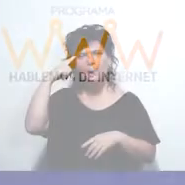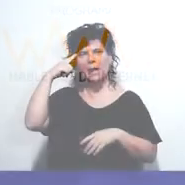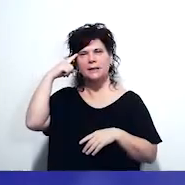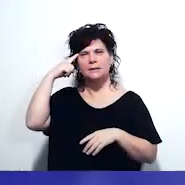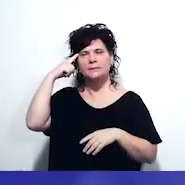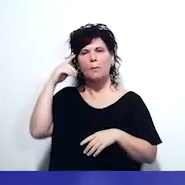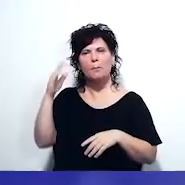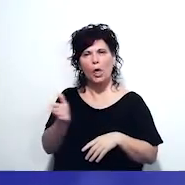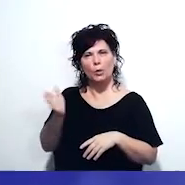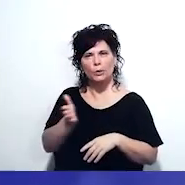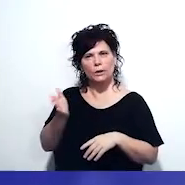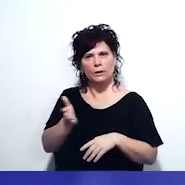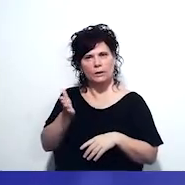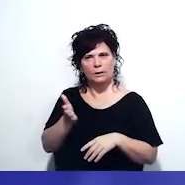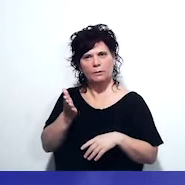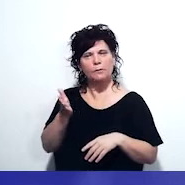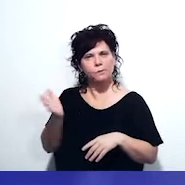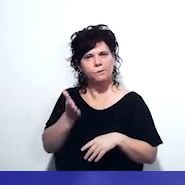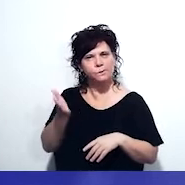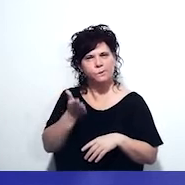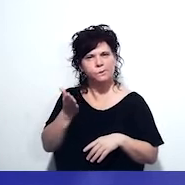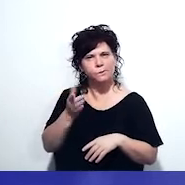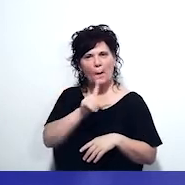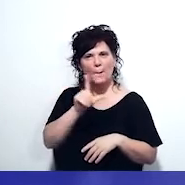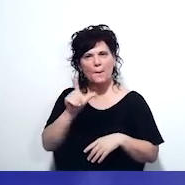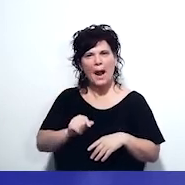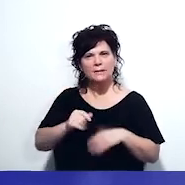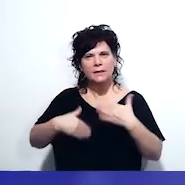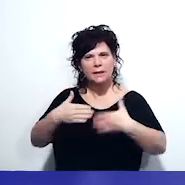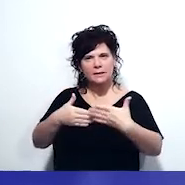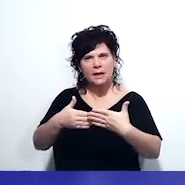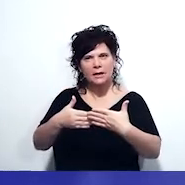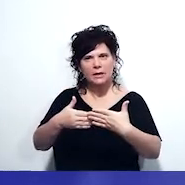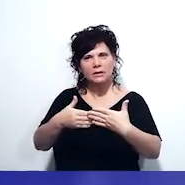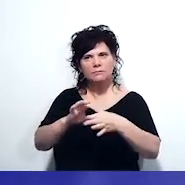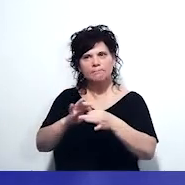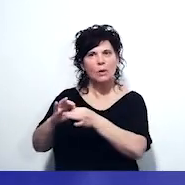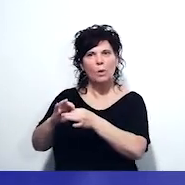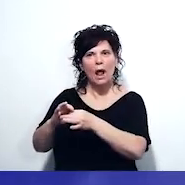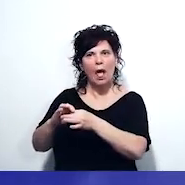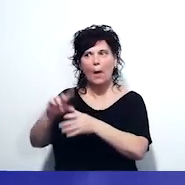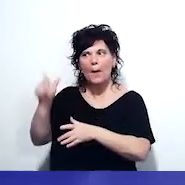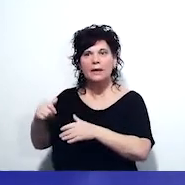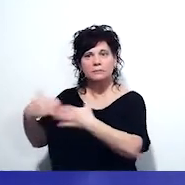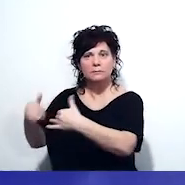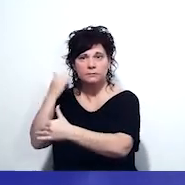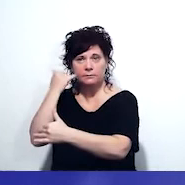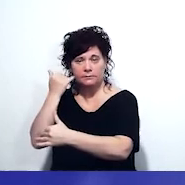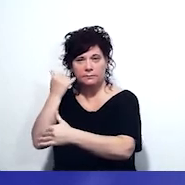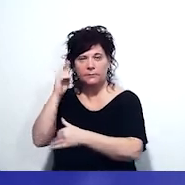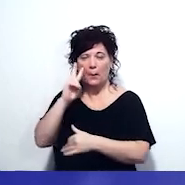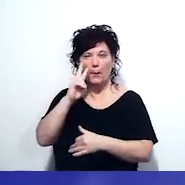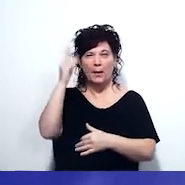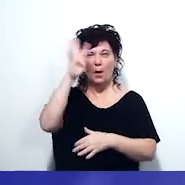Pensemos en la productividad, en la productividad de países en desarrollo en relación a los desarrollados. ¿Se acuerdan que vimos